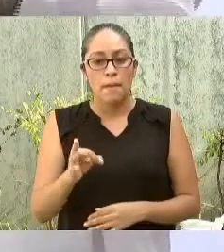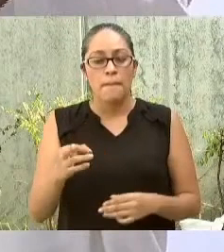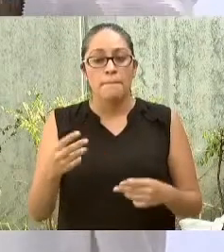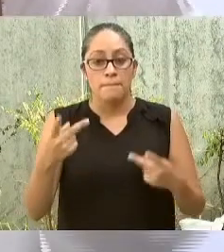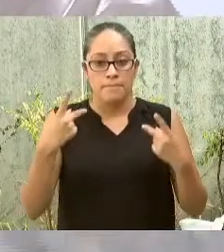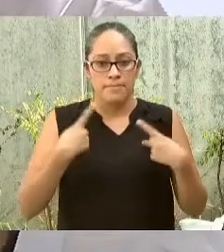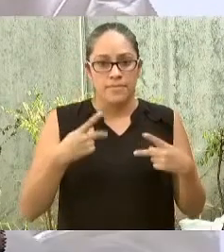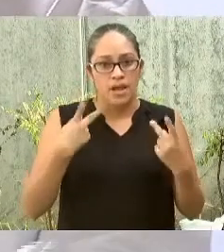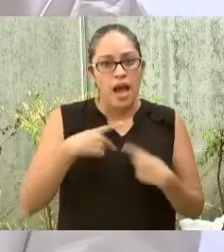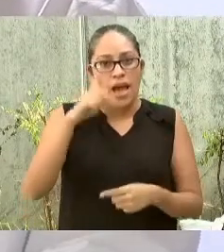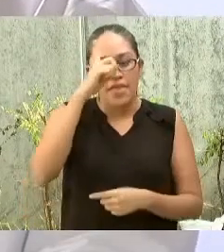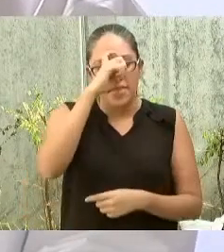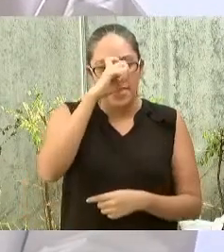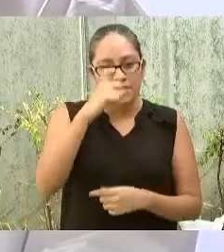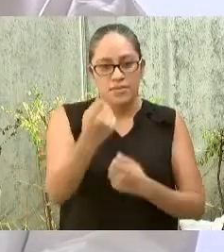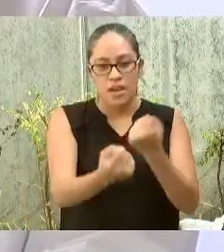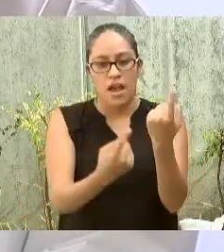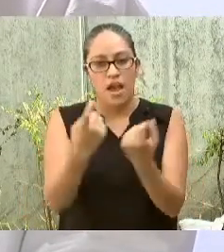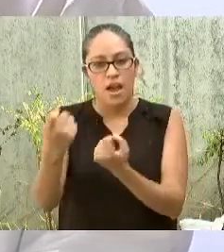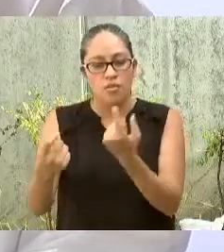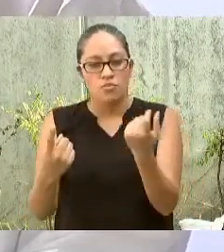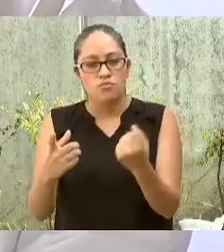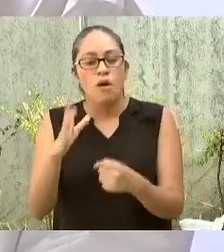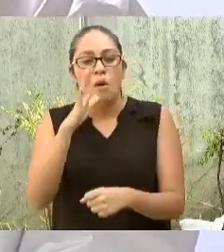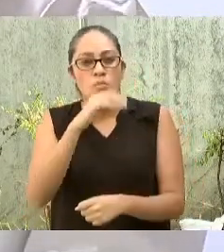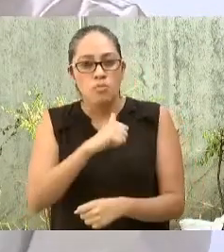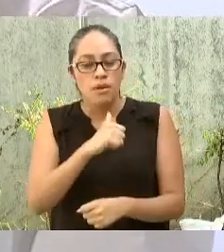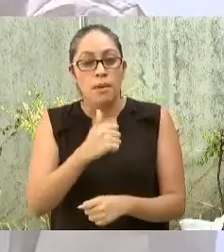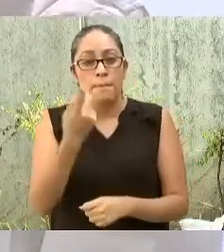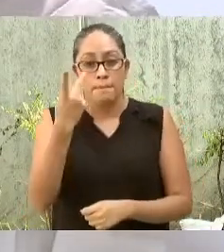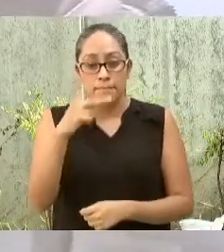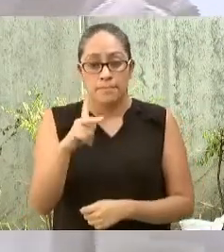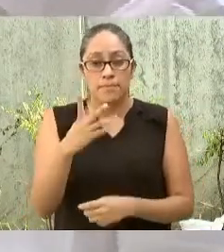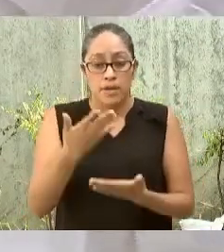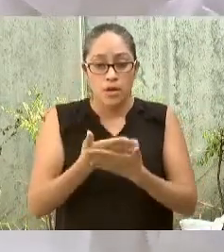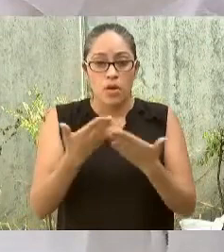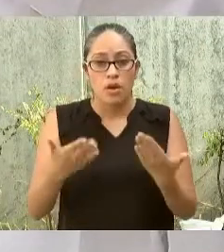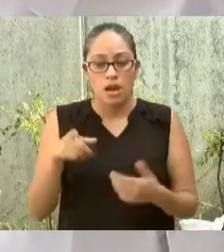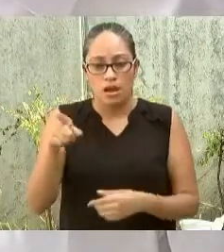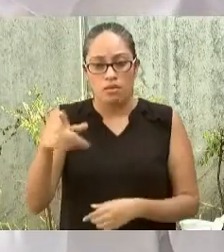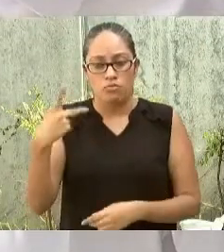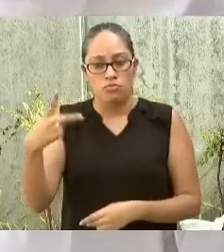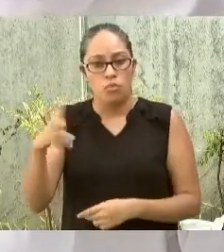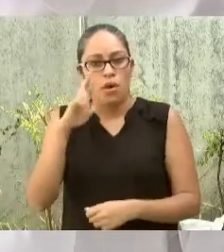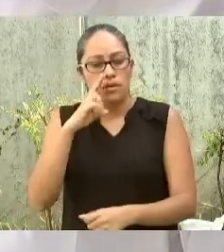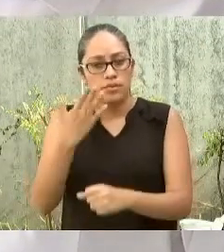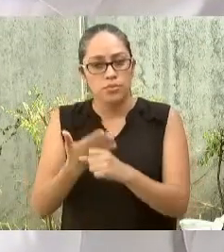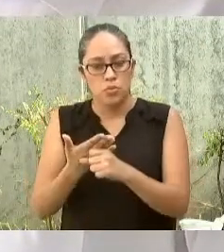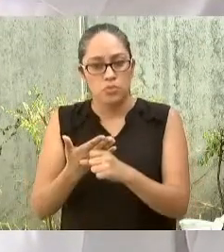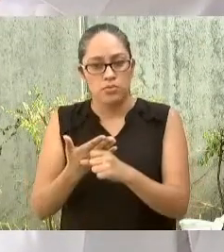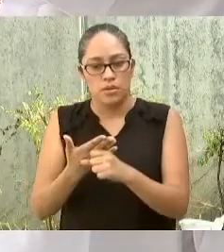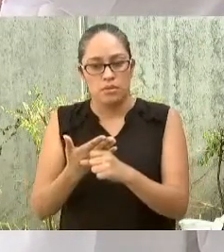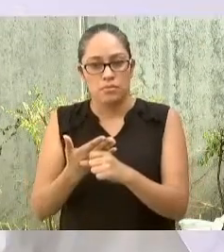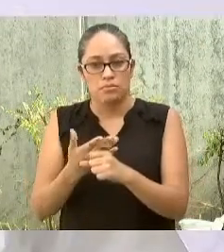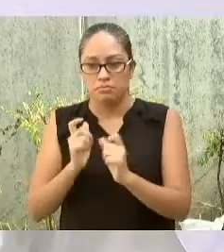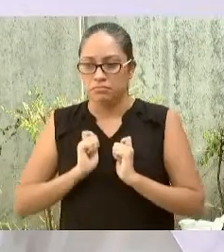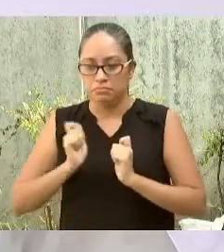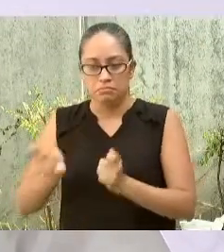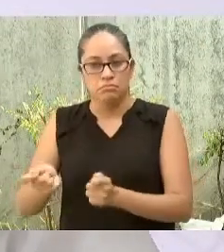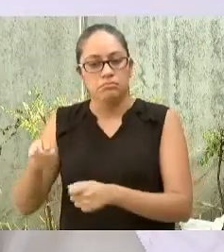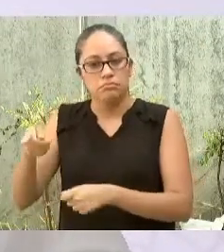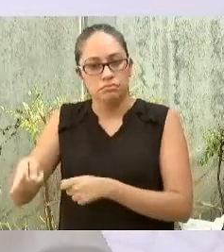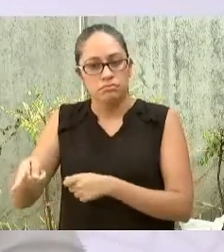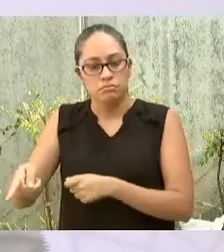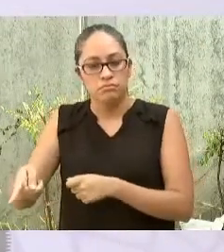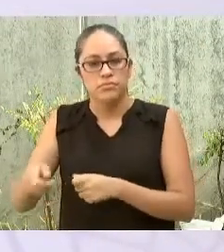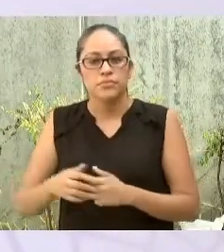Pues ahora él tiene la responsabilidad en sus manos